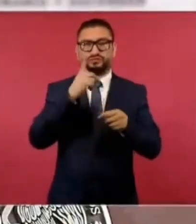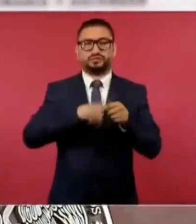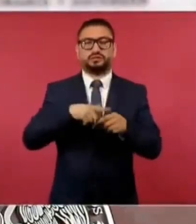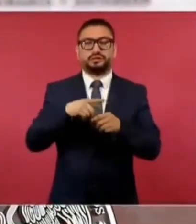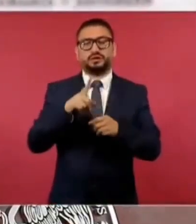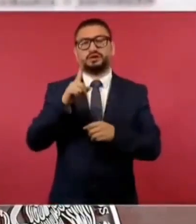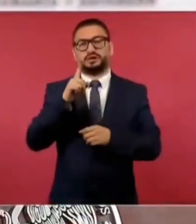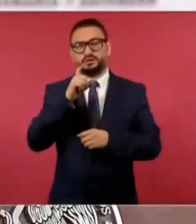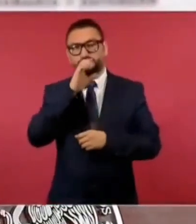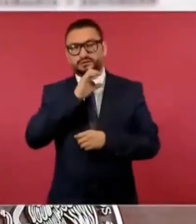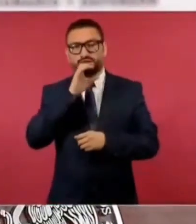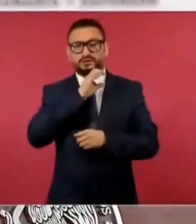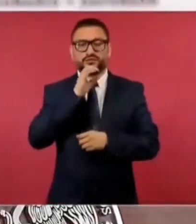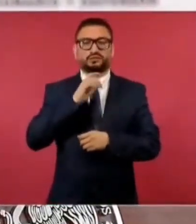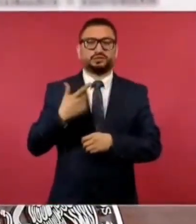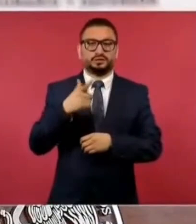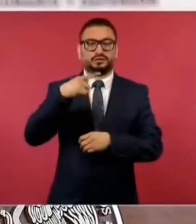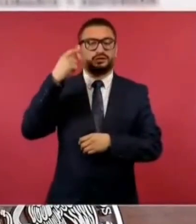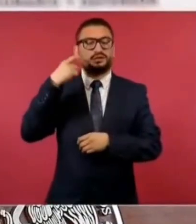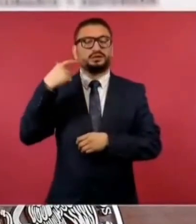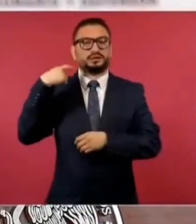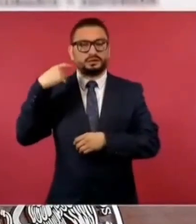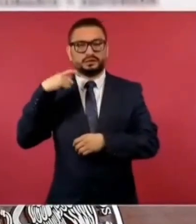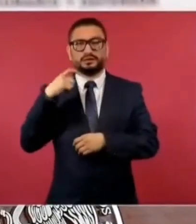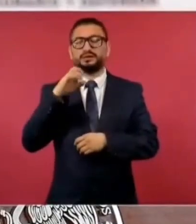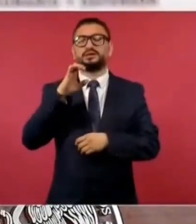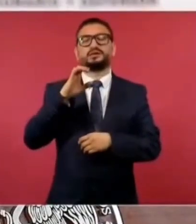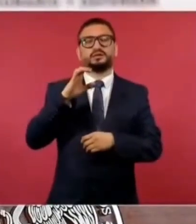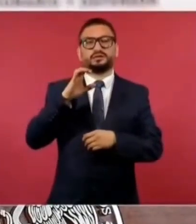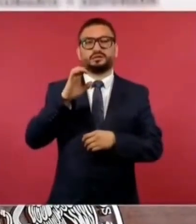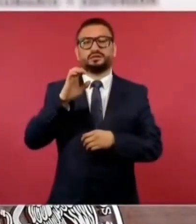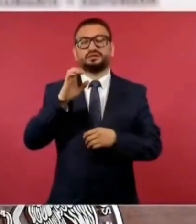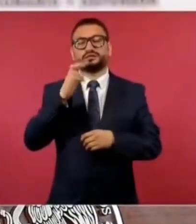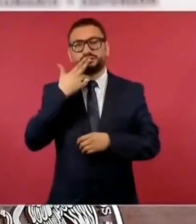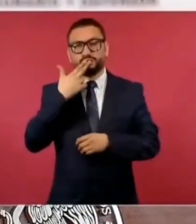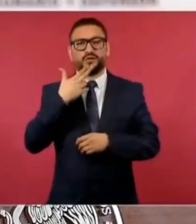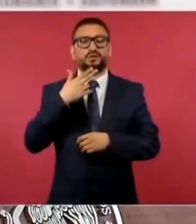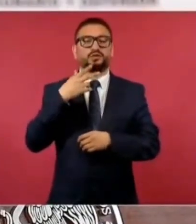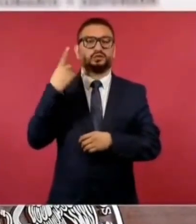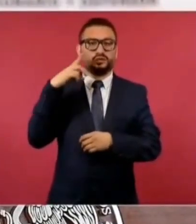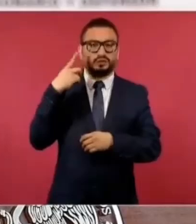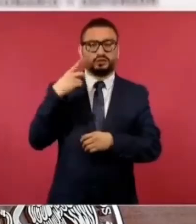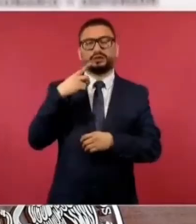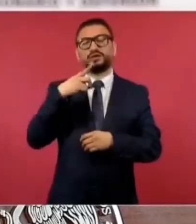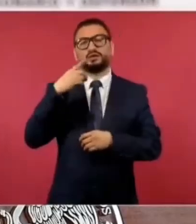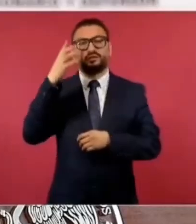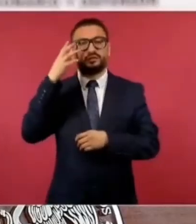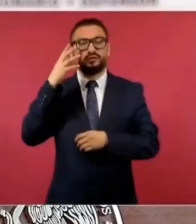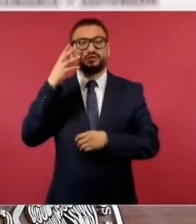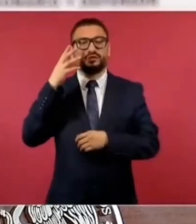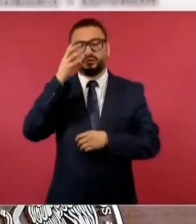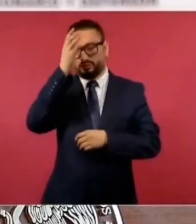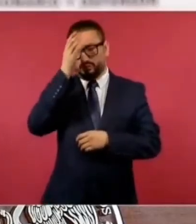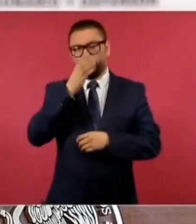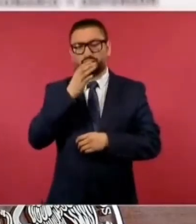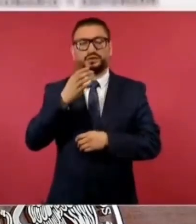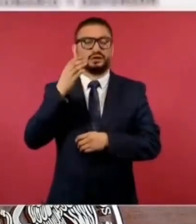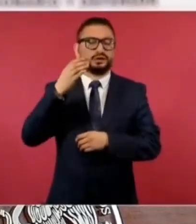Aguascalientes, Guanajuato, Querétaro, Chihuahua, también está Durango, Coahuila, Jalisco y Nuevo León.